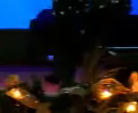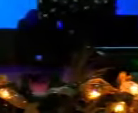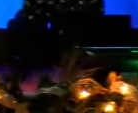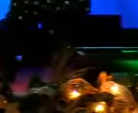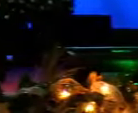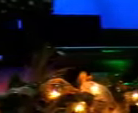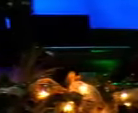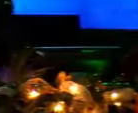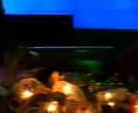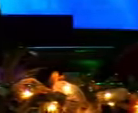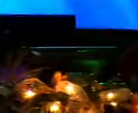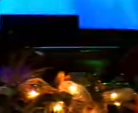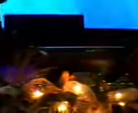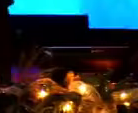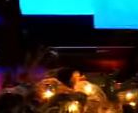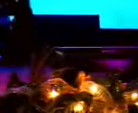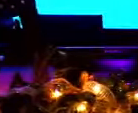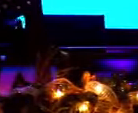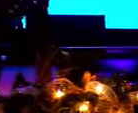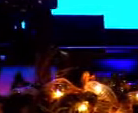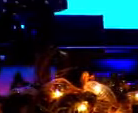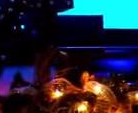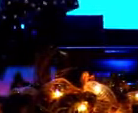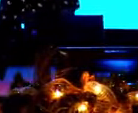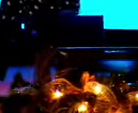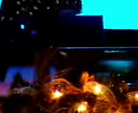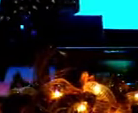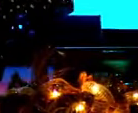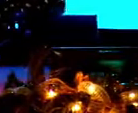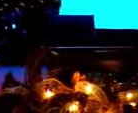Alabaré, alabaré,